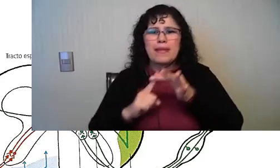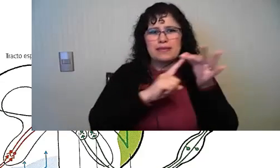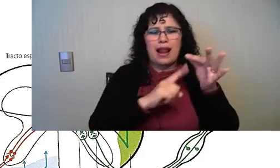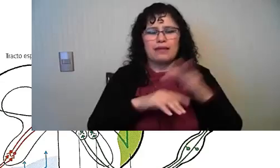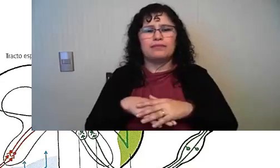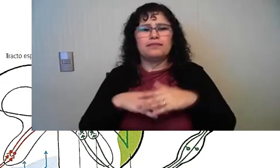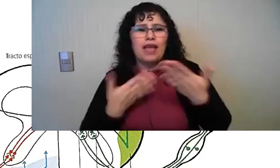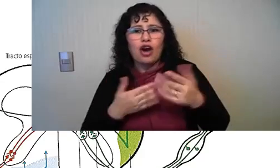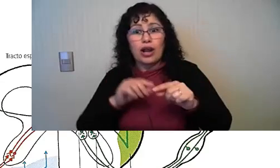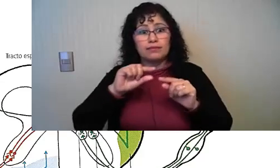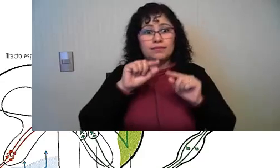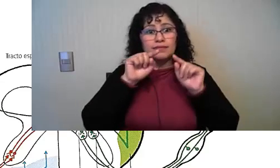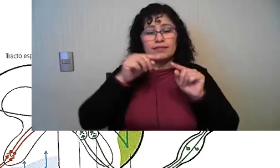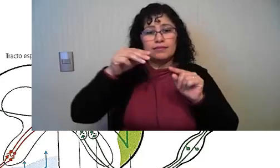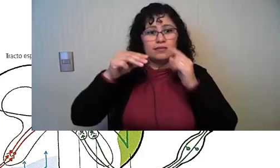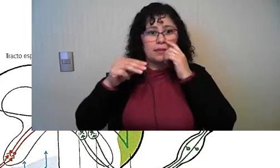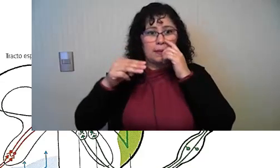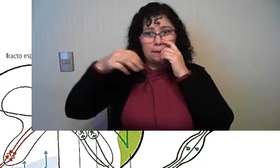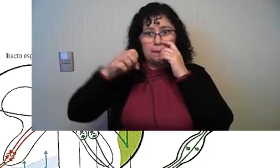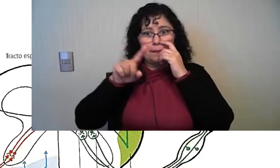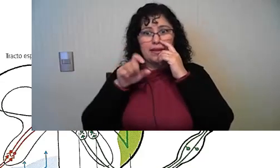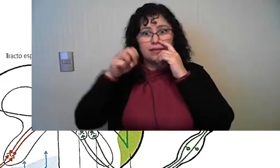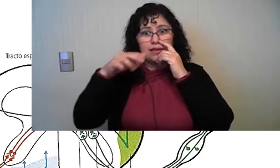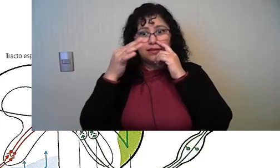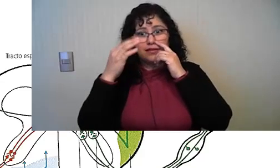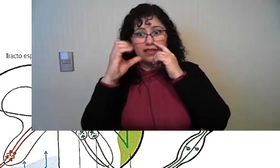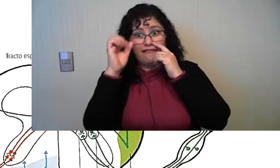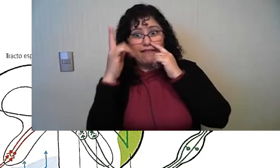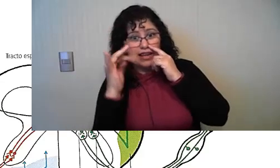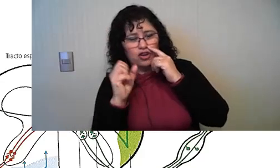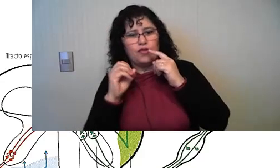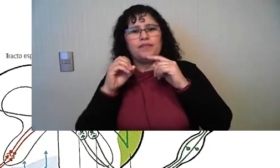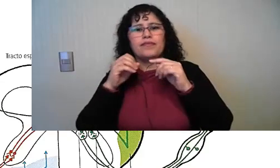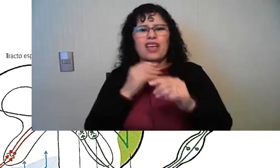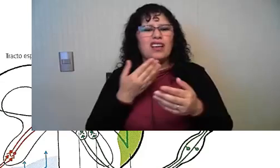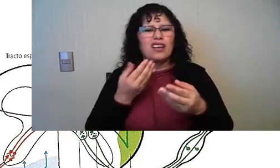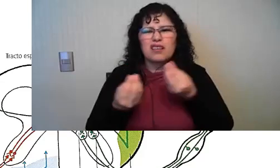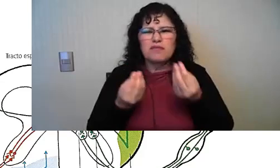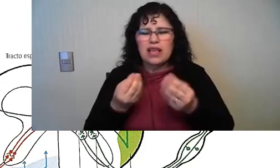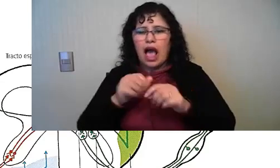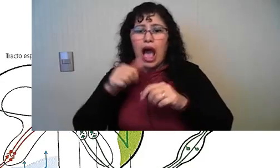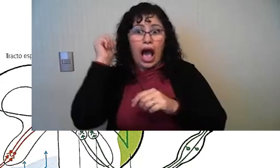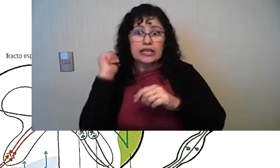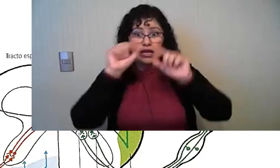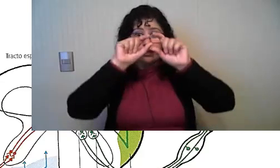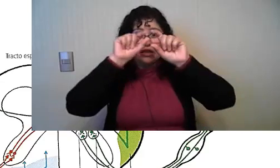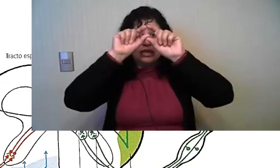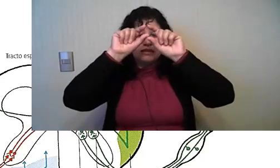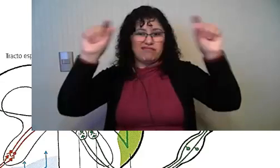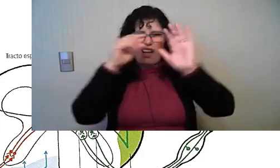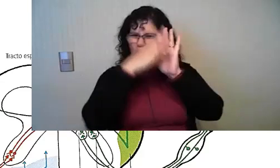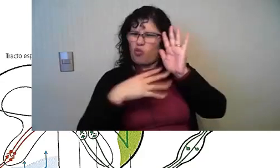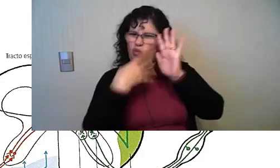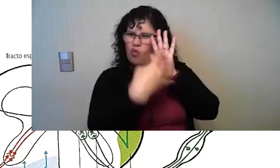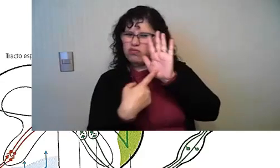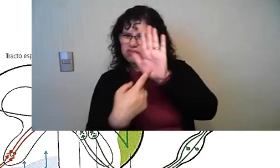que inerva el trigémino. En el cuadro que vimos ayer está el resumen, ¿cierto?, de lo que inerva, y entre